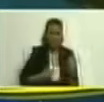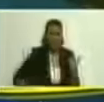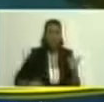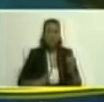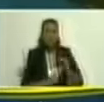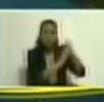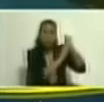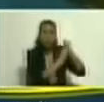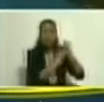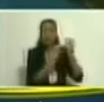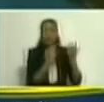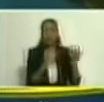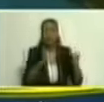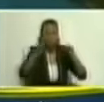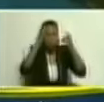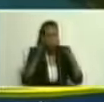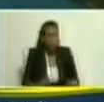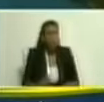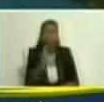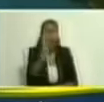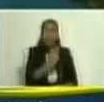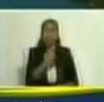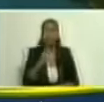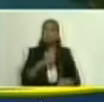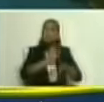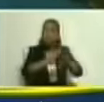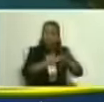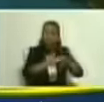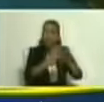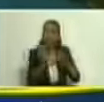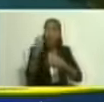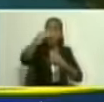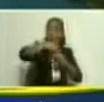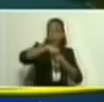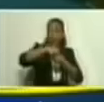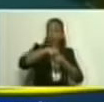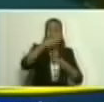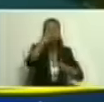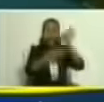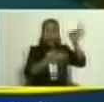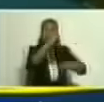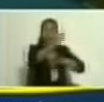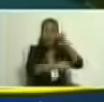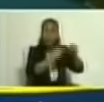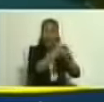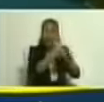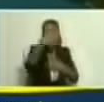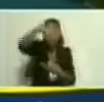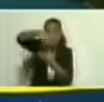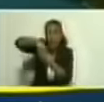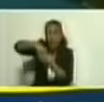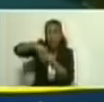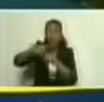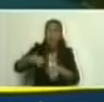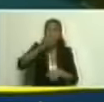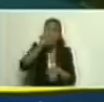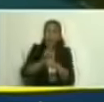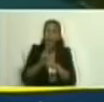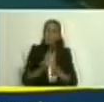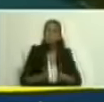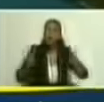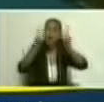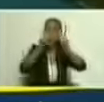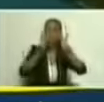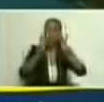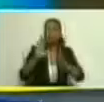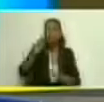Y estamos totalmente comprometidos en incorporar al ordenamiento jurídico interno los principios y valores del